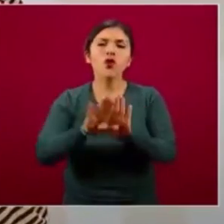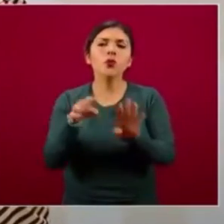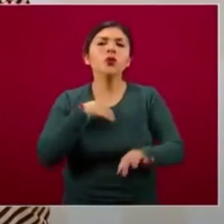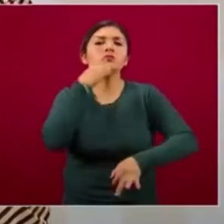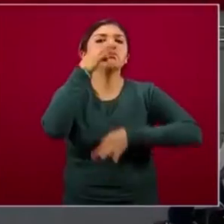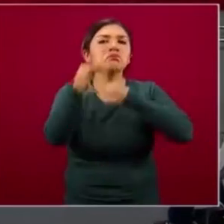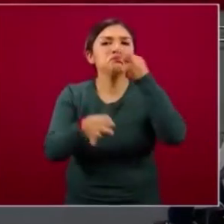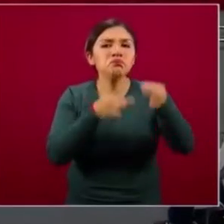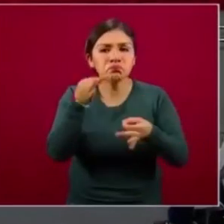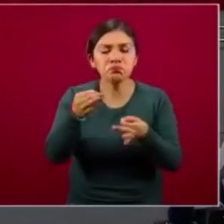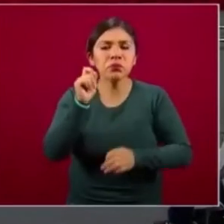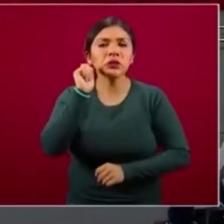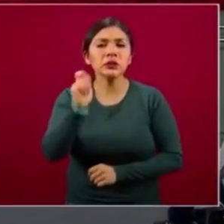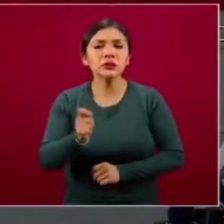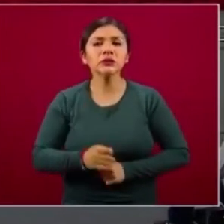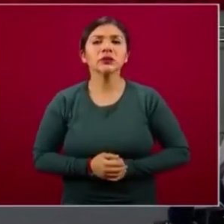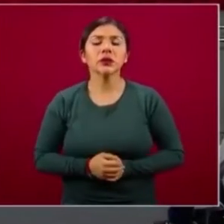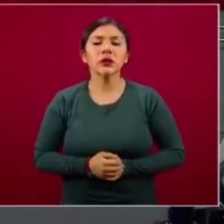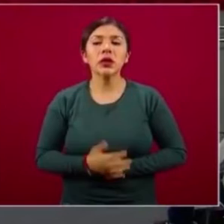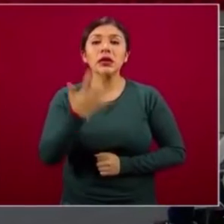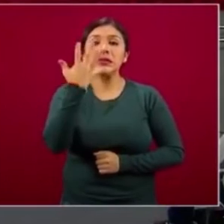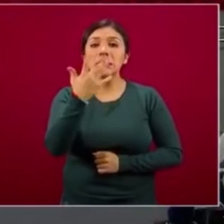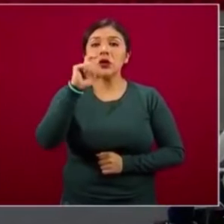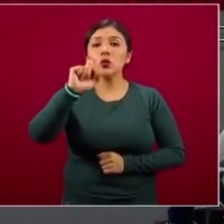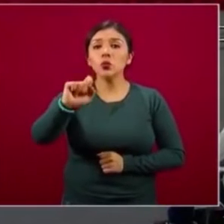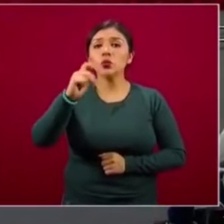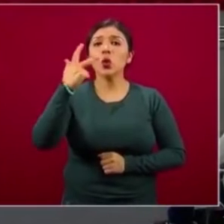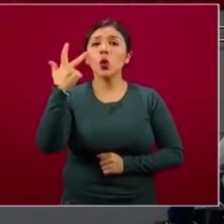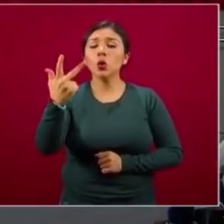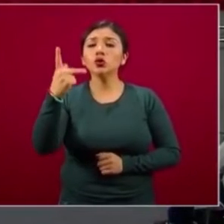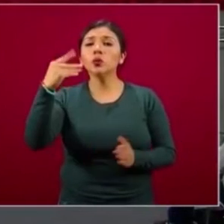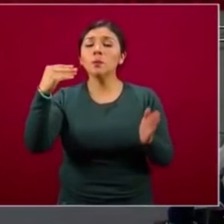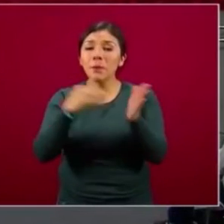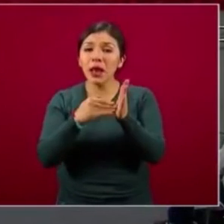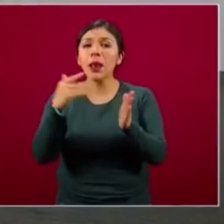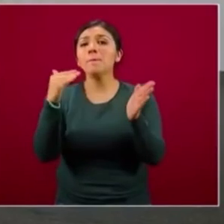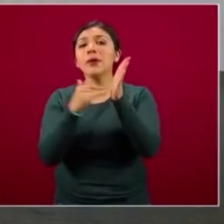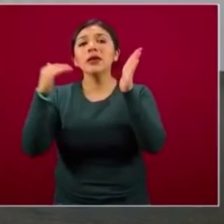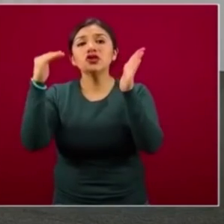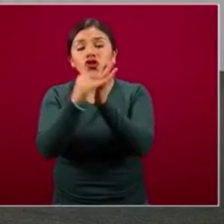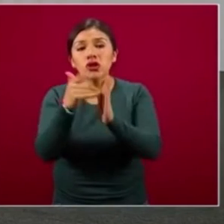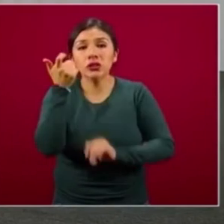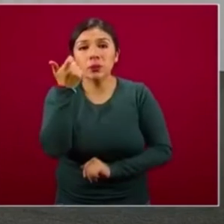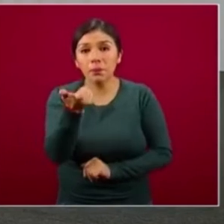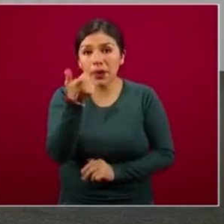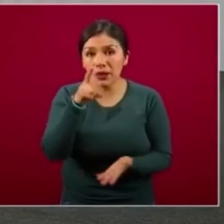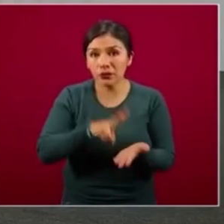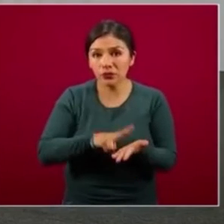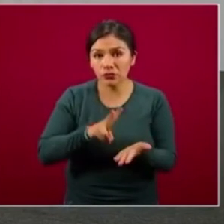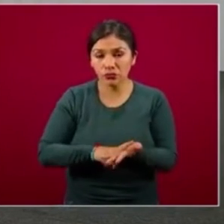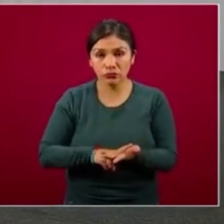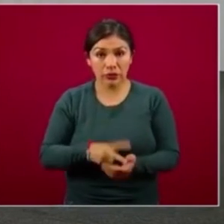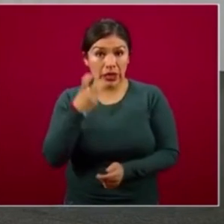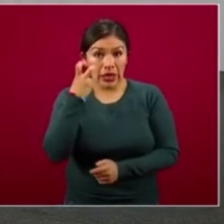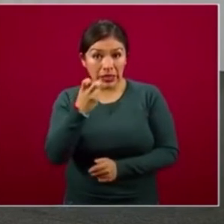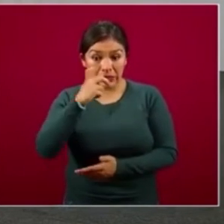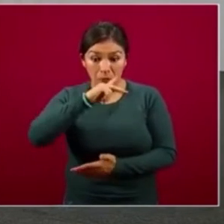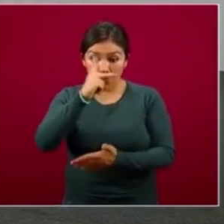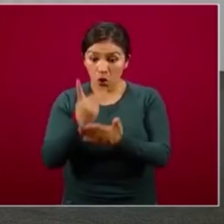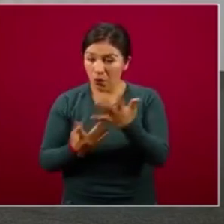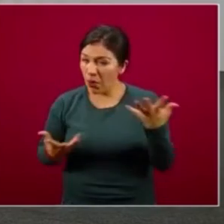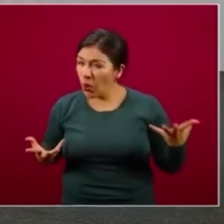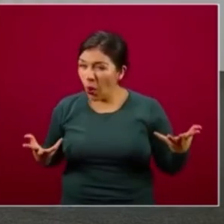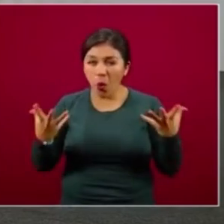reportar son 5.8 mil millones de pesos. El programa en su